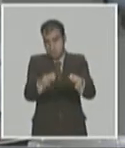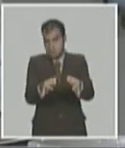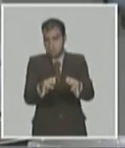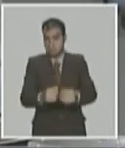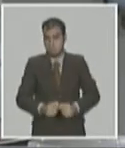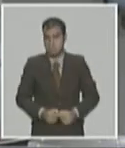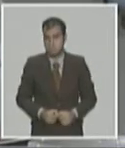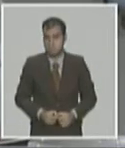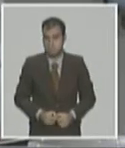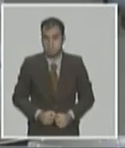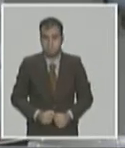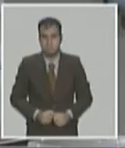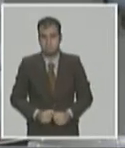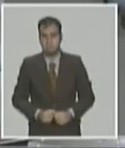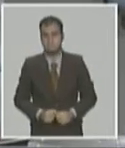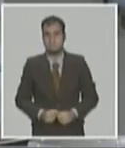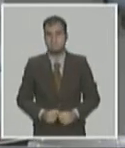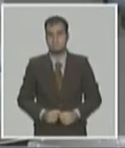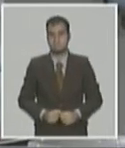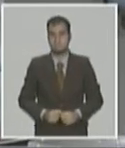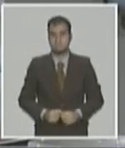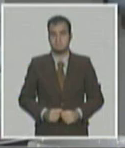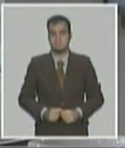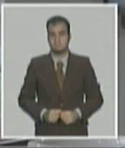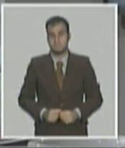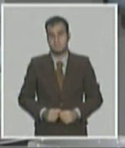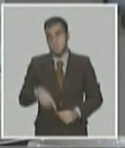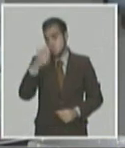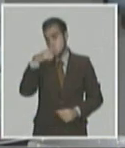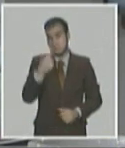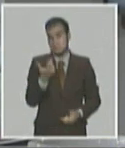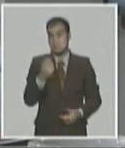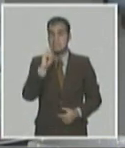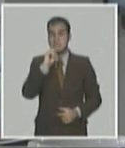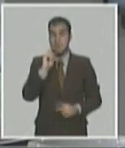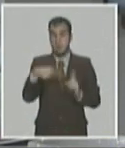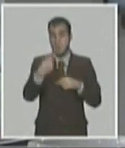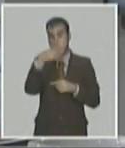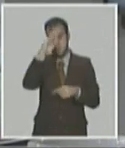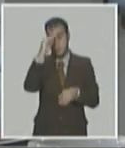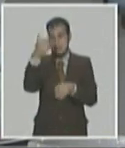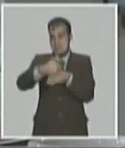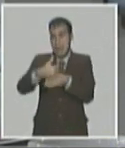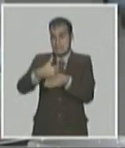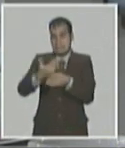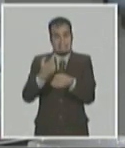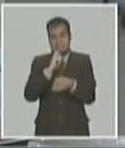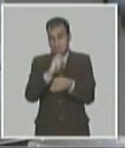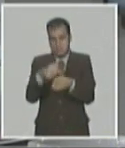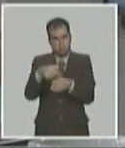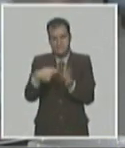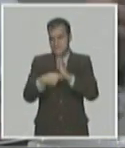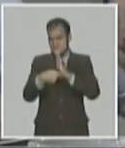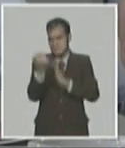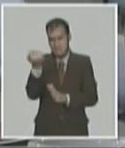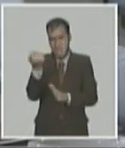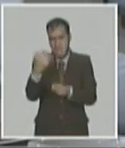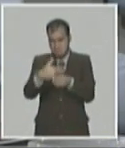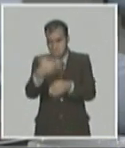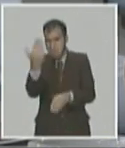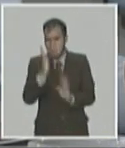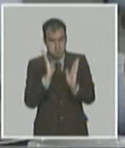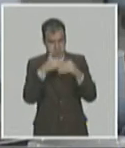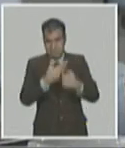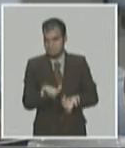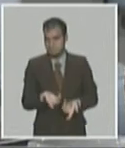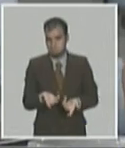duda, aun cuando tenemos un bloqueo que se ha mantenido intacto y que ha transitado